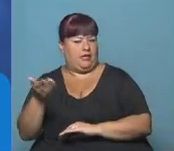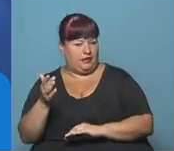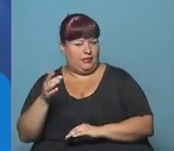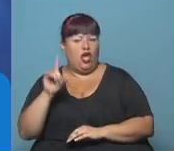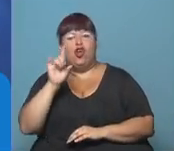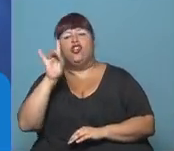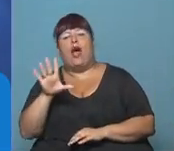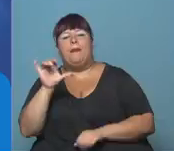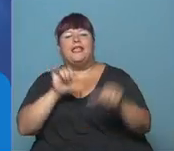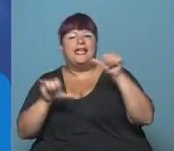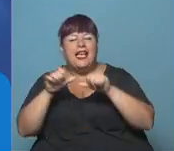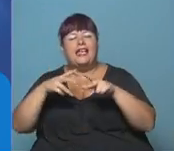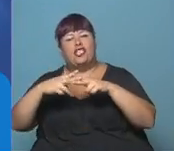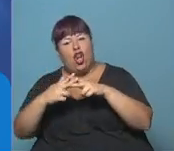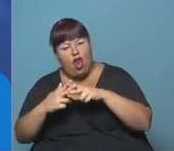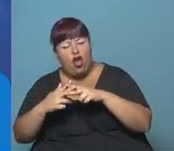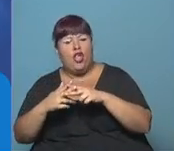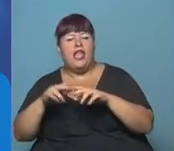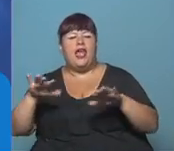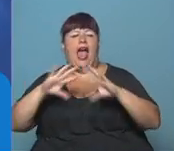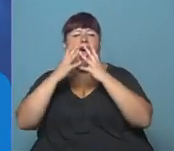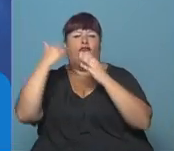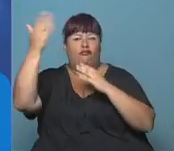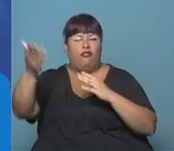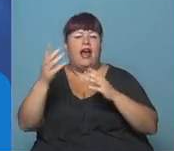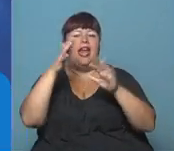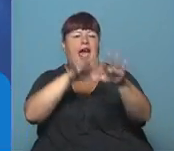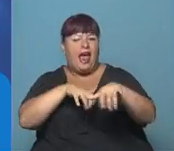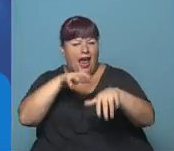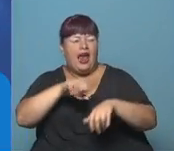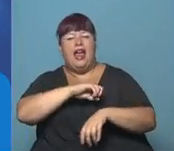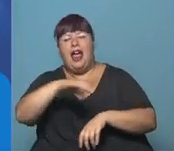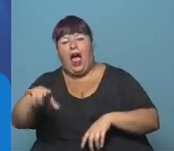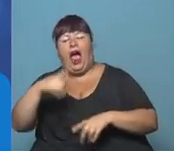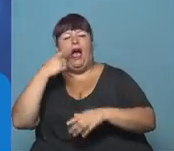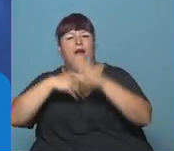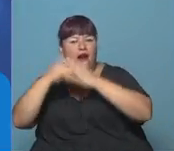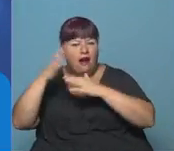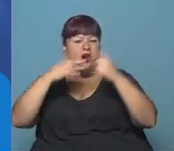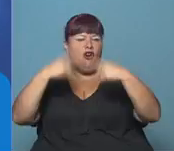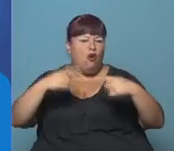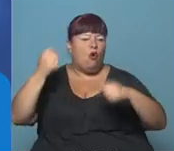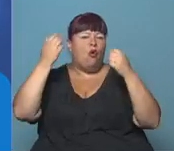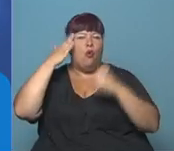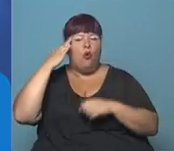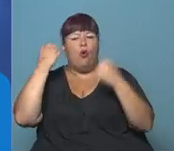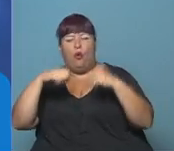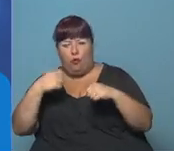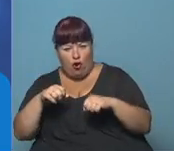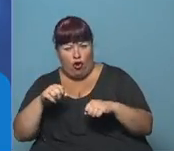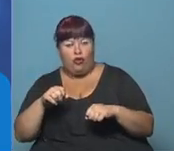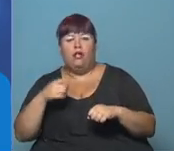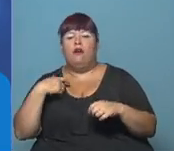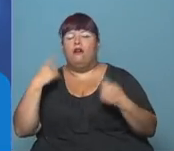solo en ciencia y tecnología, en lo espacial, en la industria, en la infraestructura, en la cultura, en el deporte.